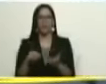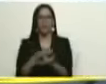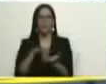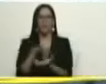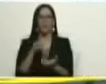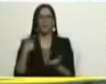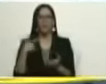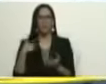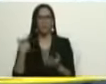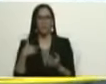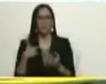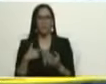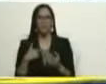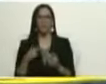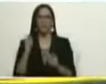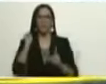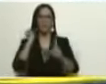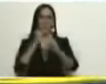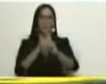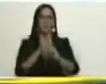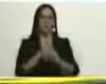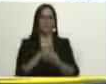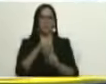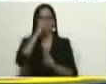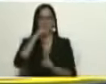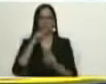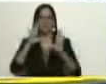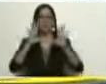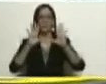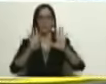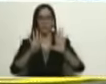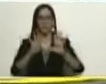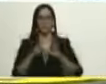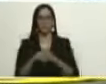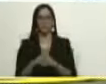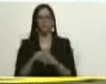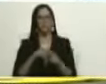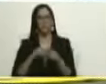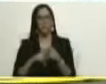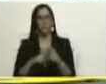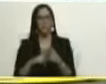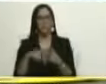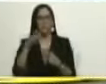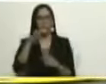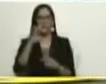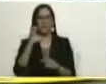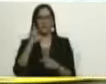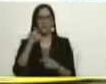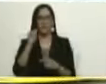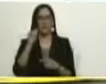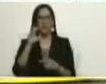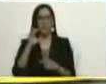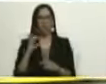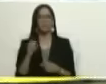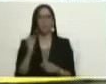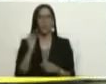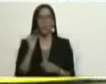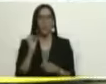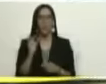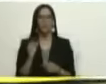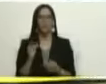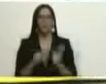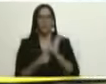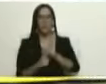tenido desde el siglo XIX. Así que la CELAC, si en algún momento ha demostrado